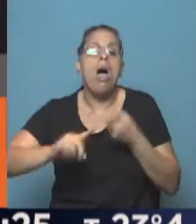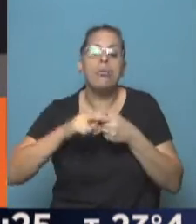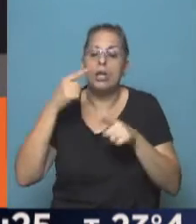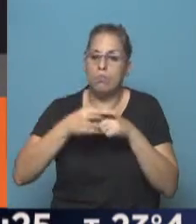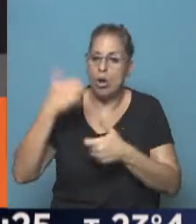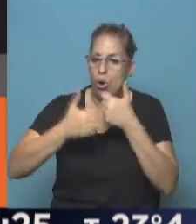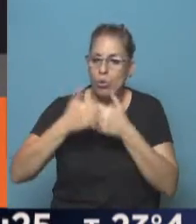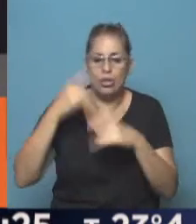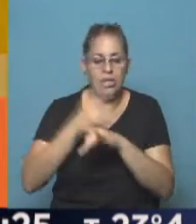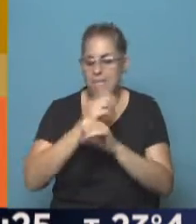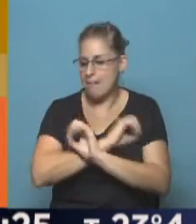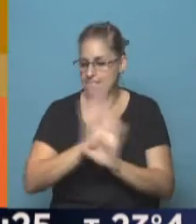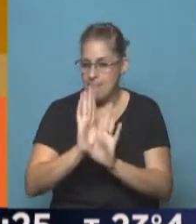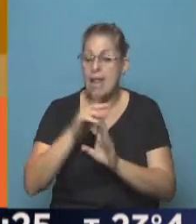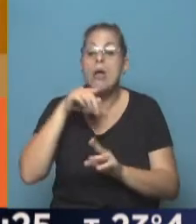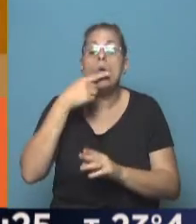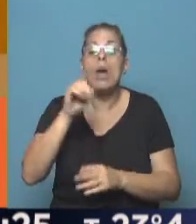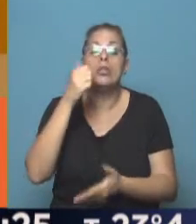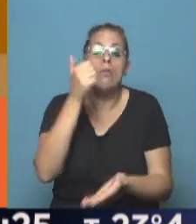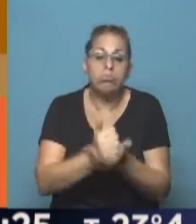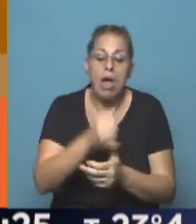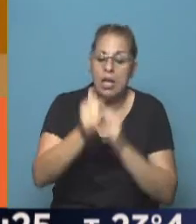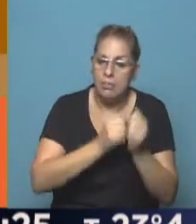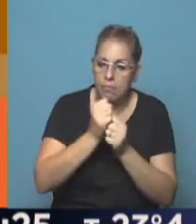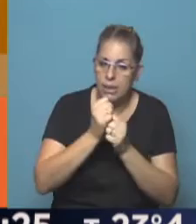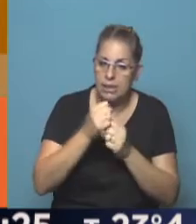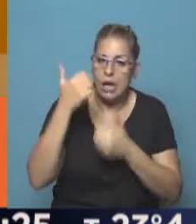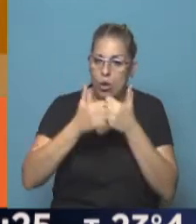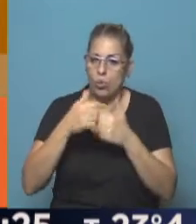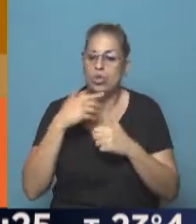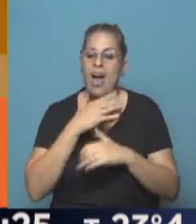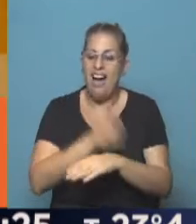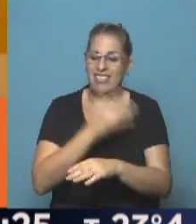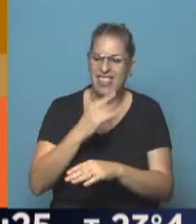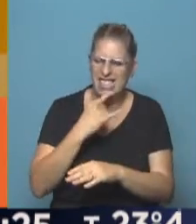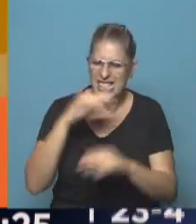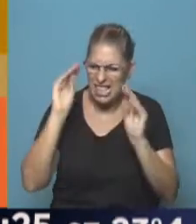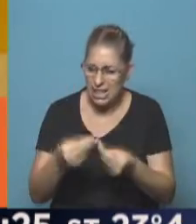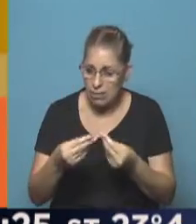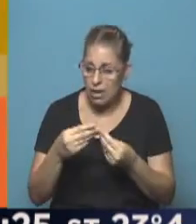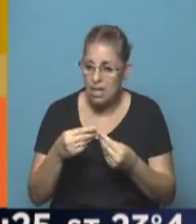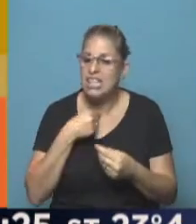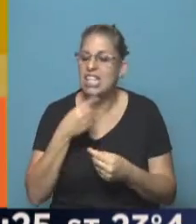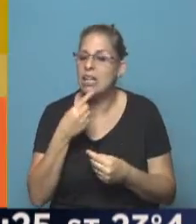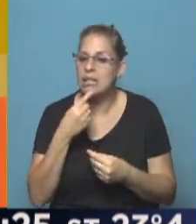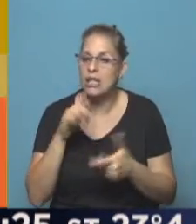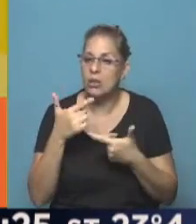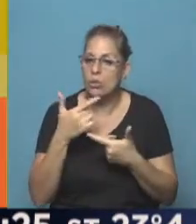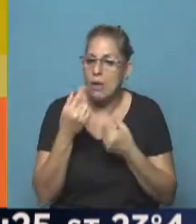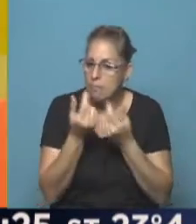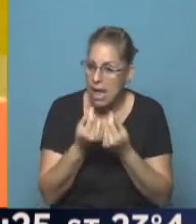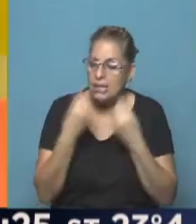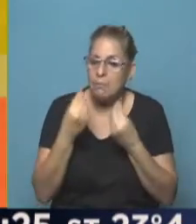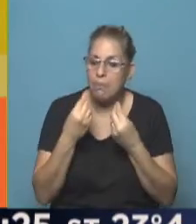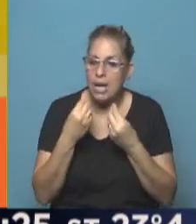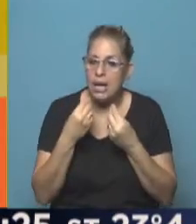siempre malos. Cuando una empresa se presenta en concurso preventivo o es declarada una quiebra, es porque no tiene los flujos necesarios para